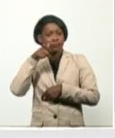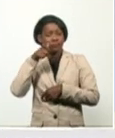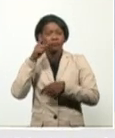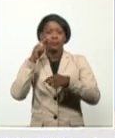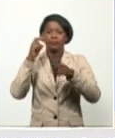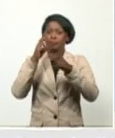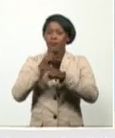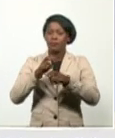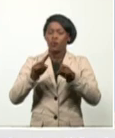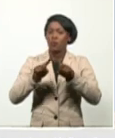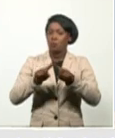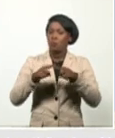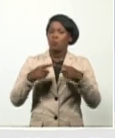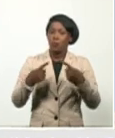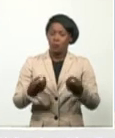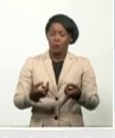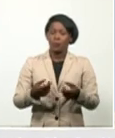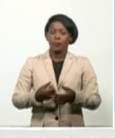porque